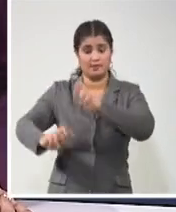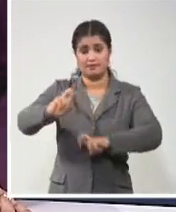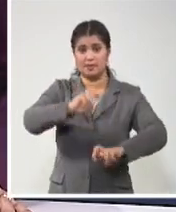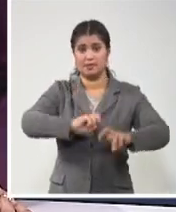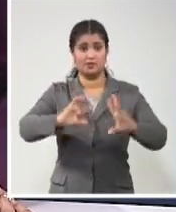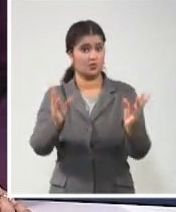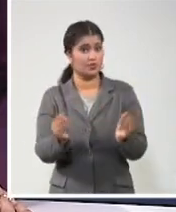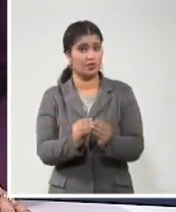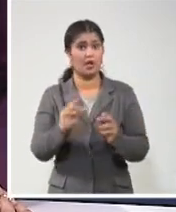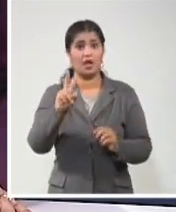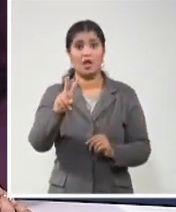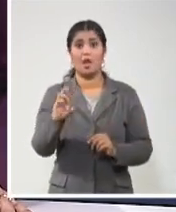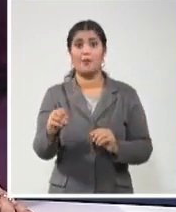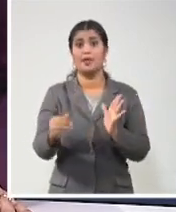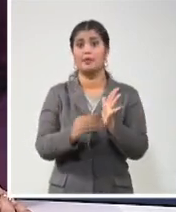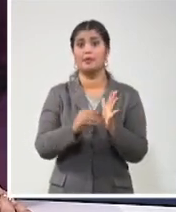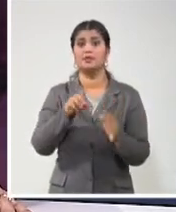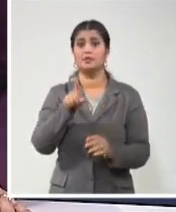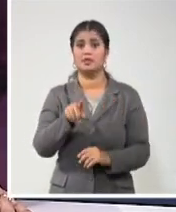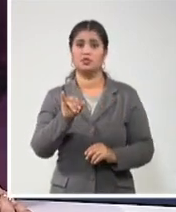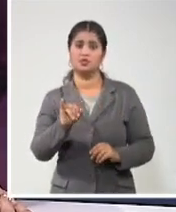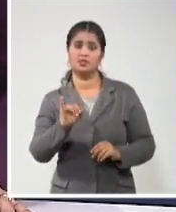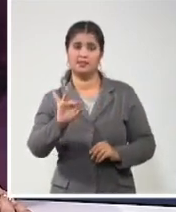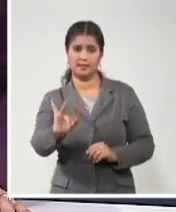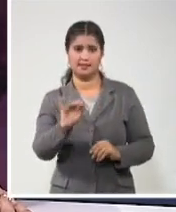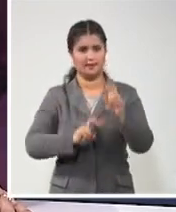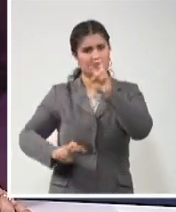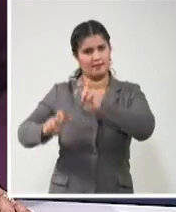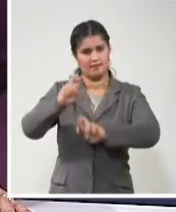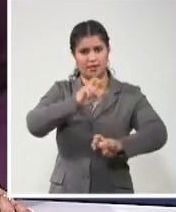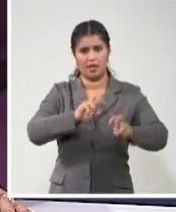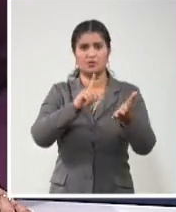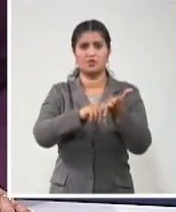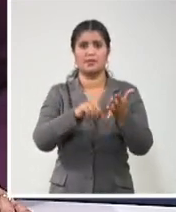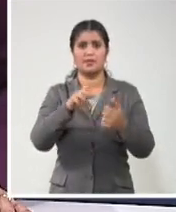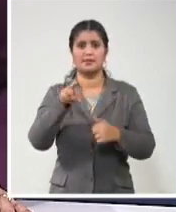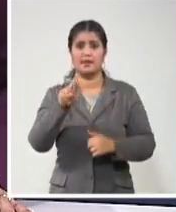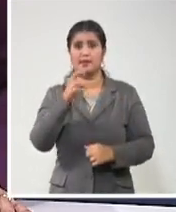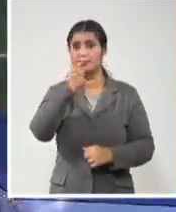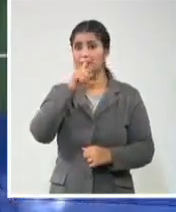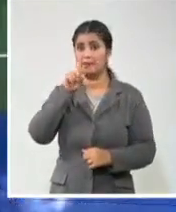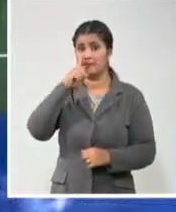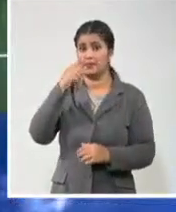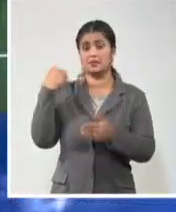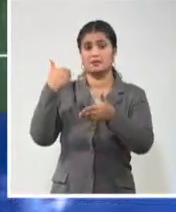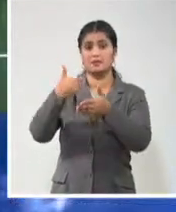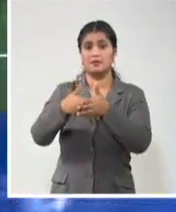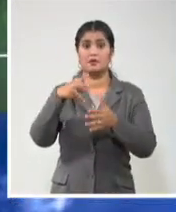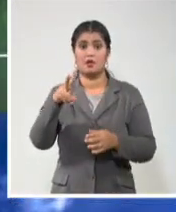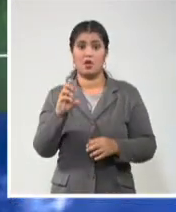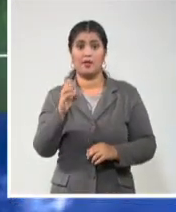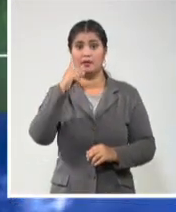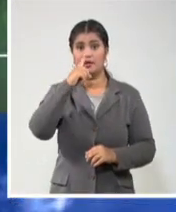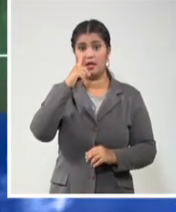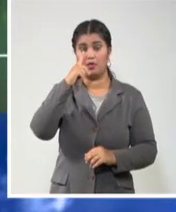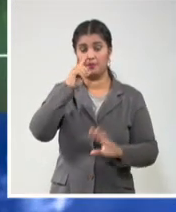de 20.167 muestras al cierre de este 20 de noviembre. Con esas cifras, el país acumula